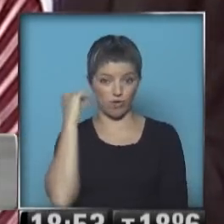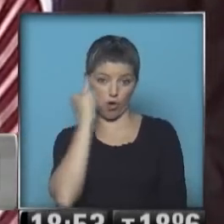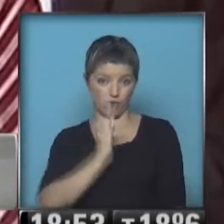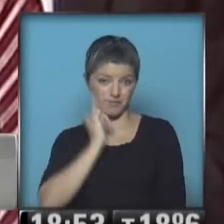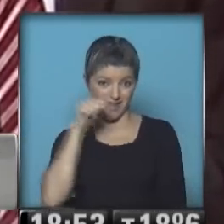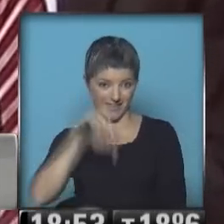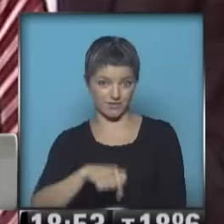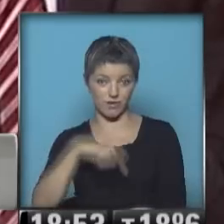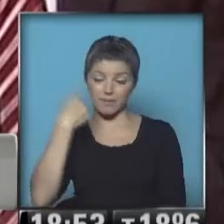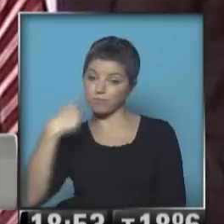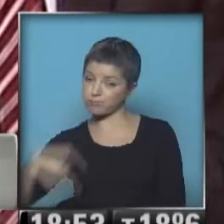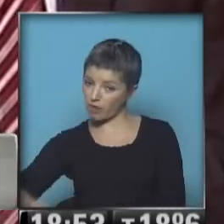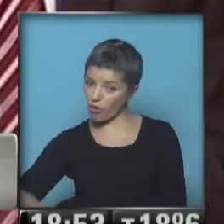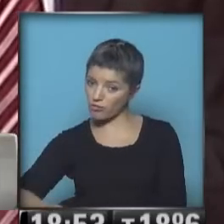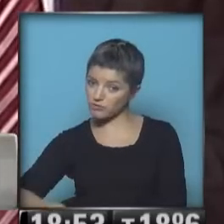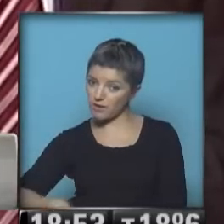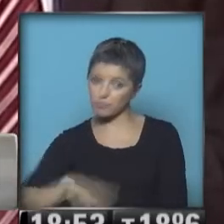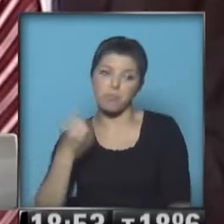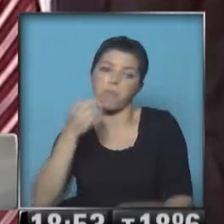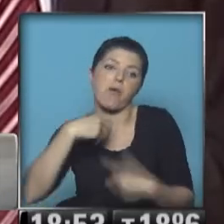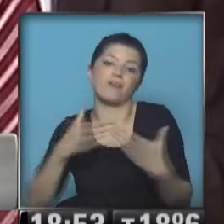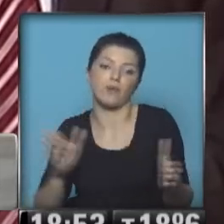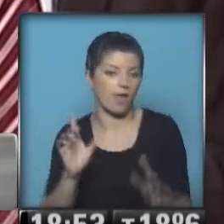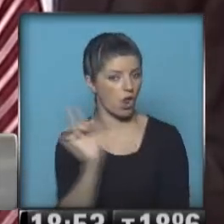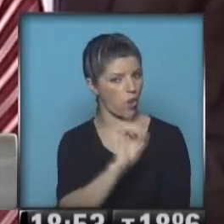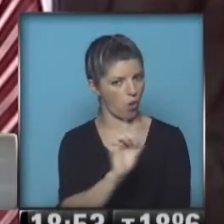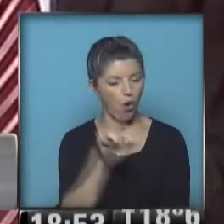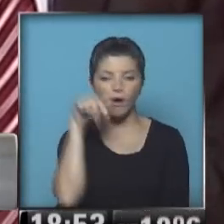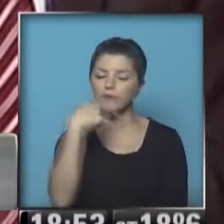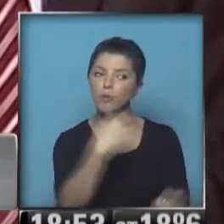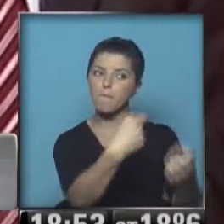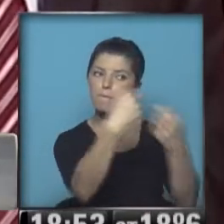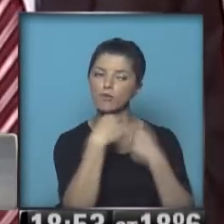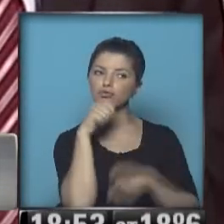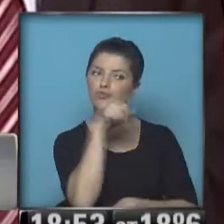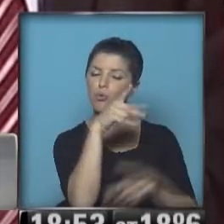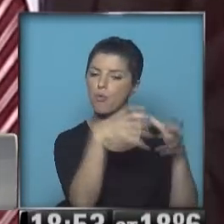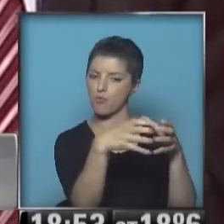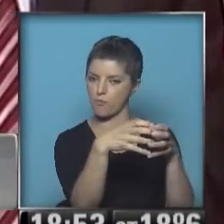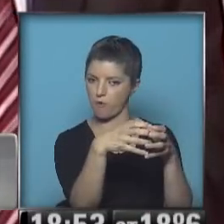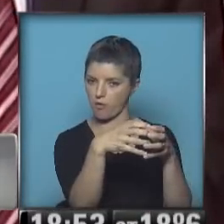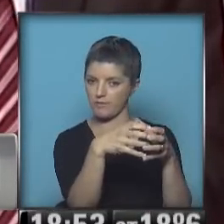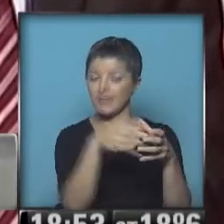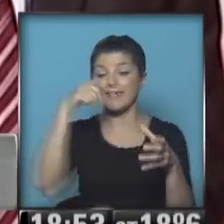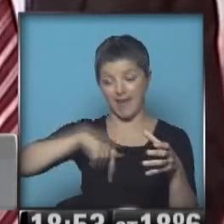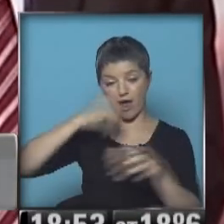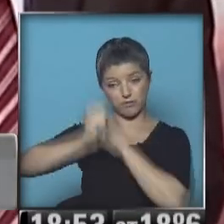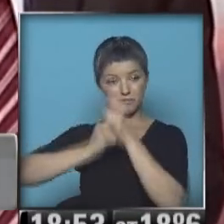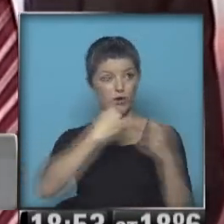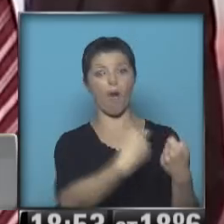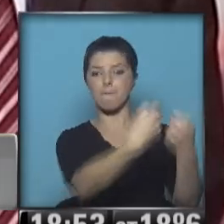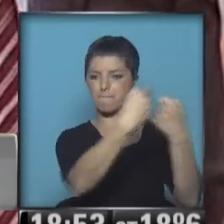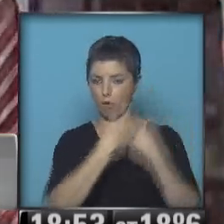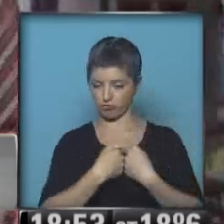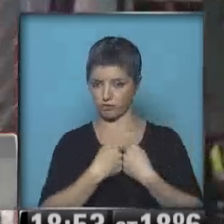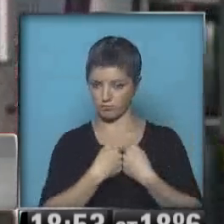que estas cosas no pasan porque sí, hay un apoyo muy fuerte de su gabinete a los empresarios de nuestra provincia y sobre todo